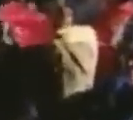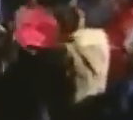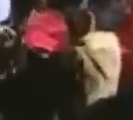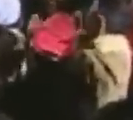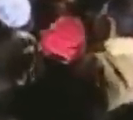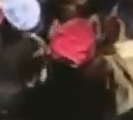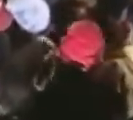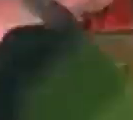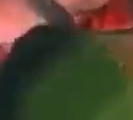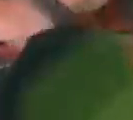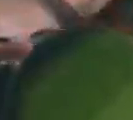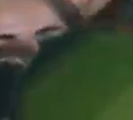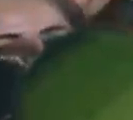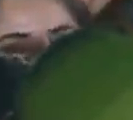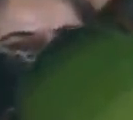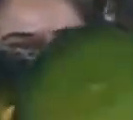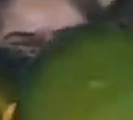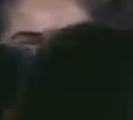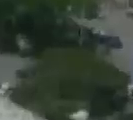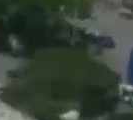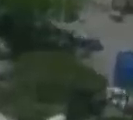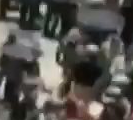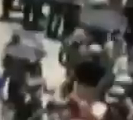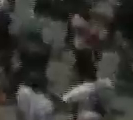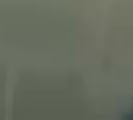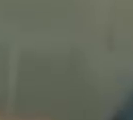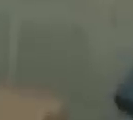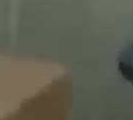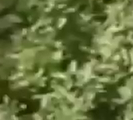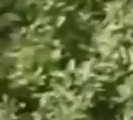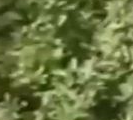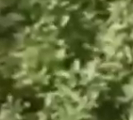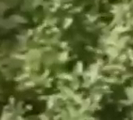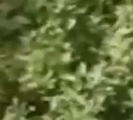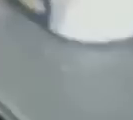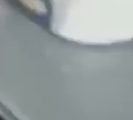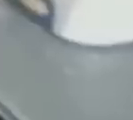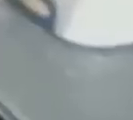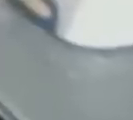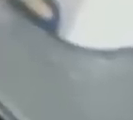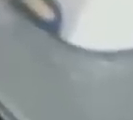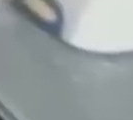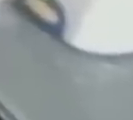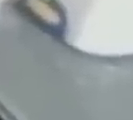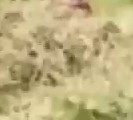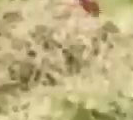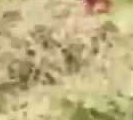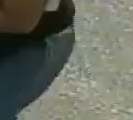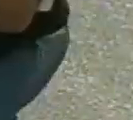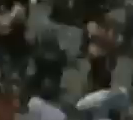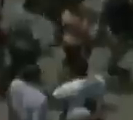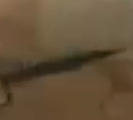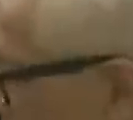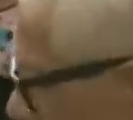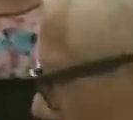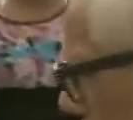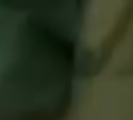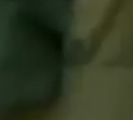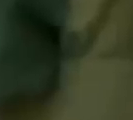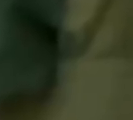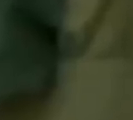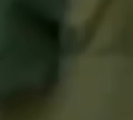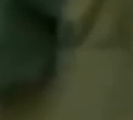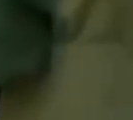pueblo, de la mano de la conciencia. ¡Oh, eh, oh, eh, oh! ¡Vamos todos a votar! ¡Oh, eh, oh,